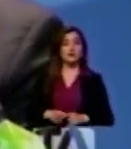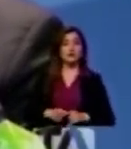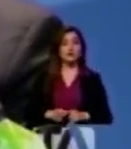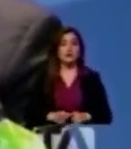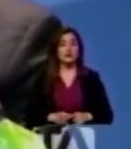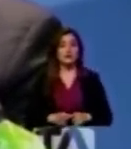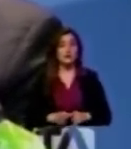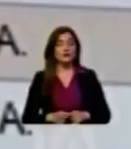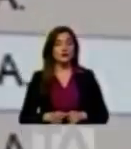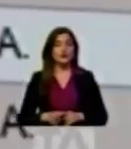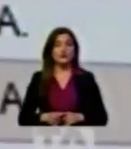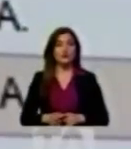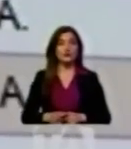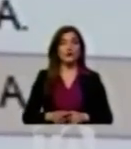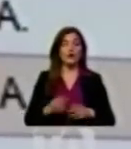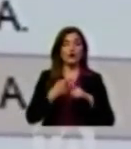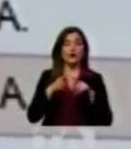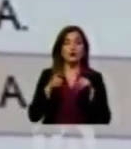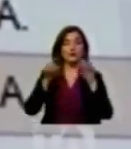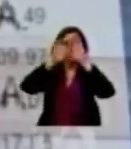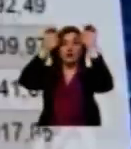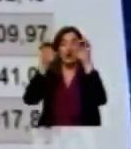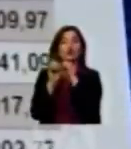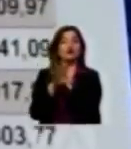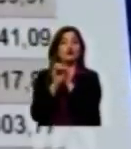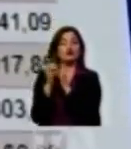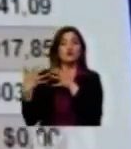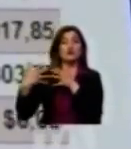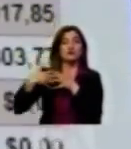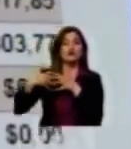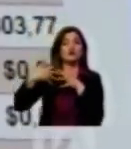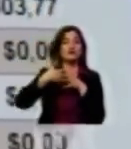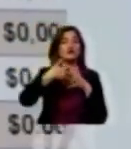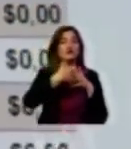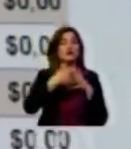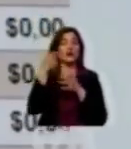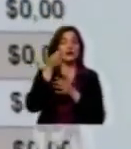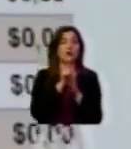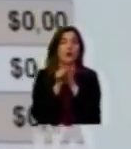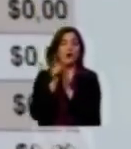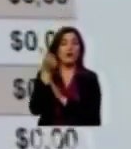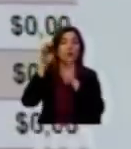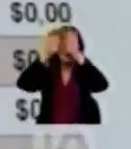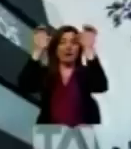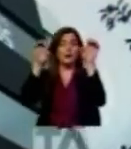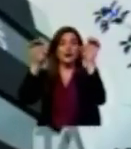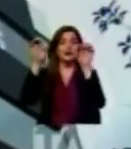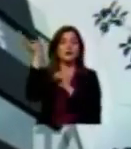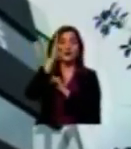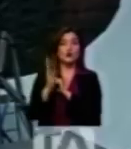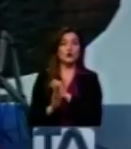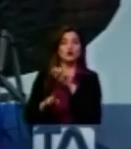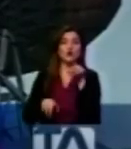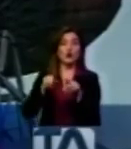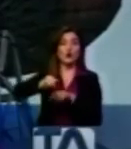como más de una decena de empresas de publicidad vinculadas que recibieron dineros de la empresa Odebrecht y